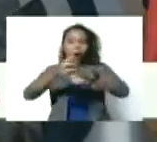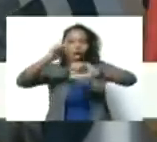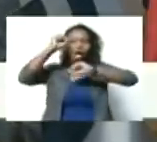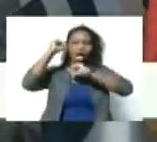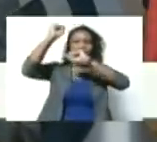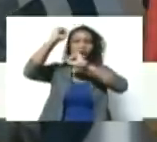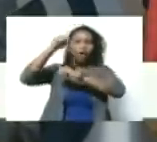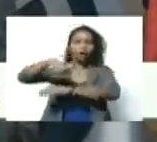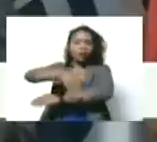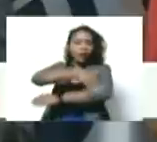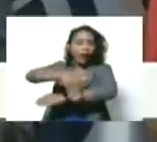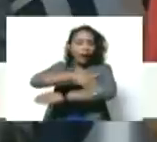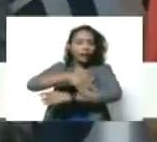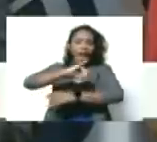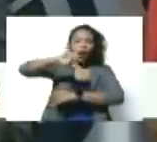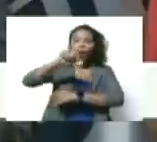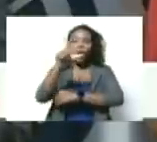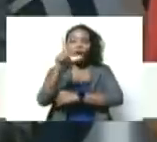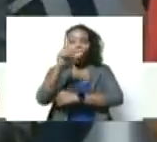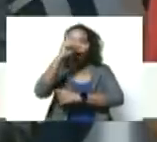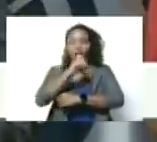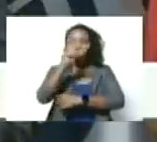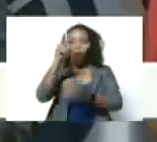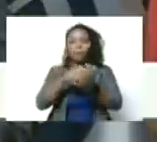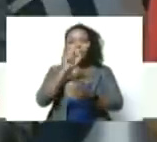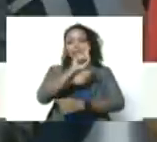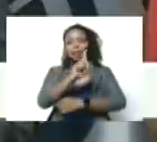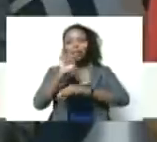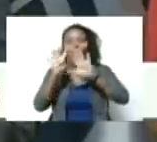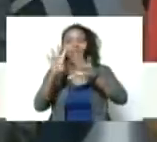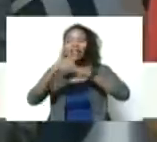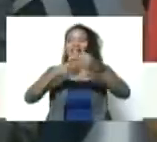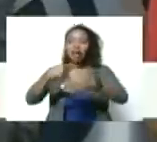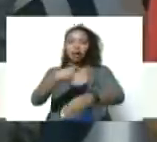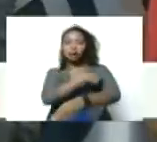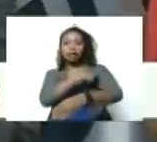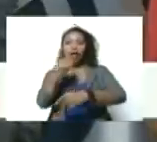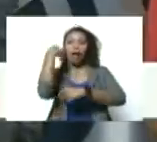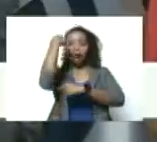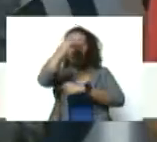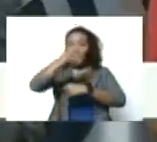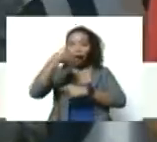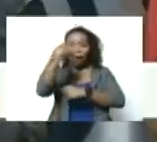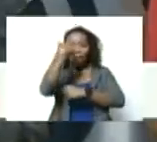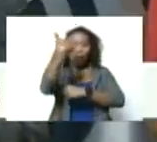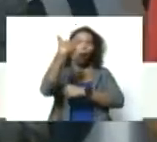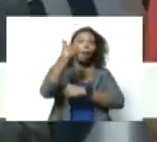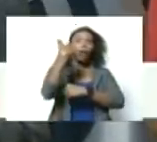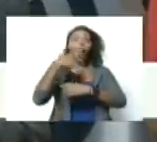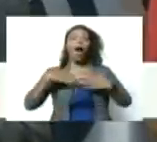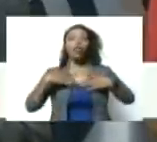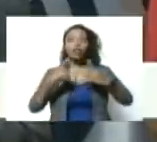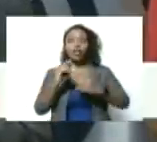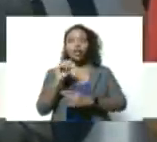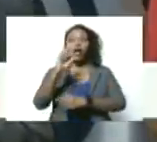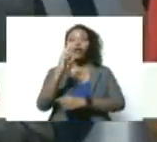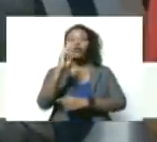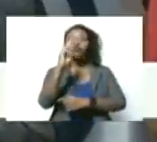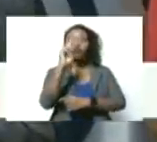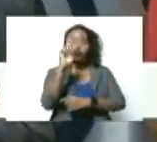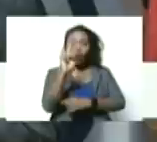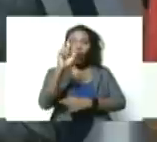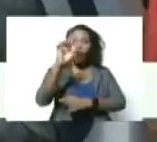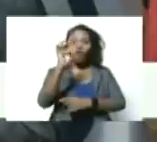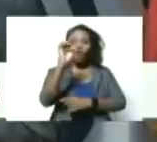vía en julio del año 2019 y causaron heridas en el rostro al adolescente Rufo Chacón,